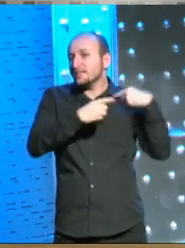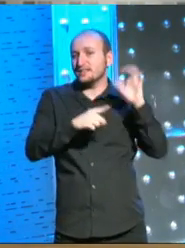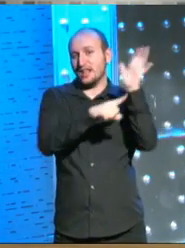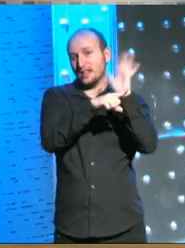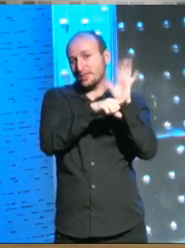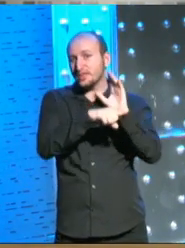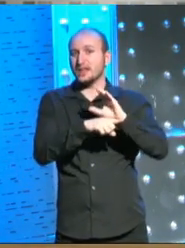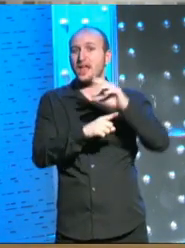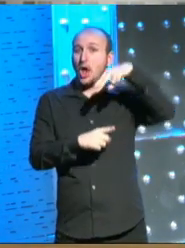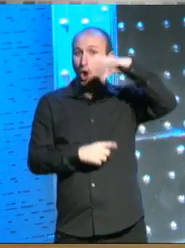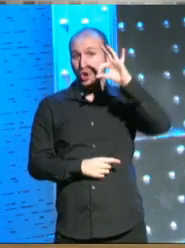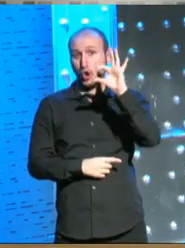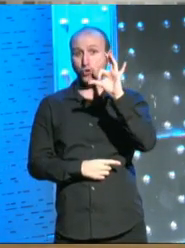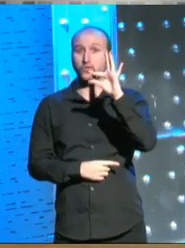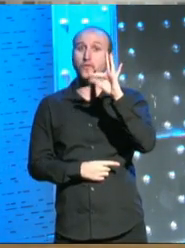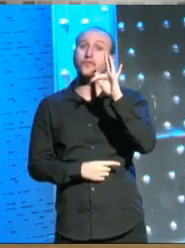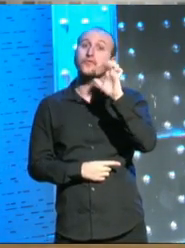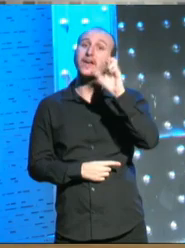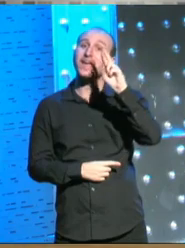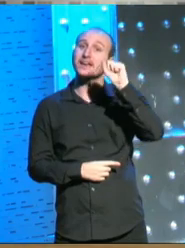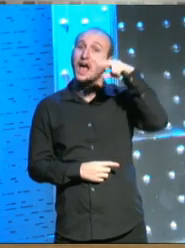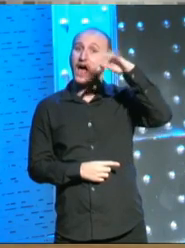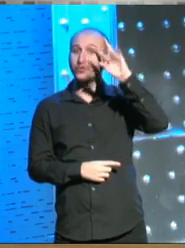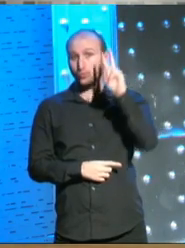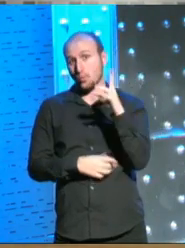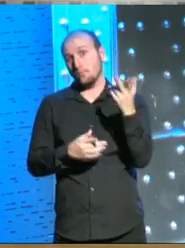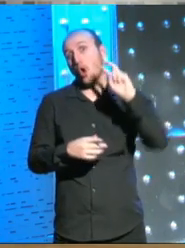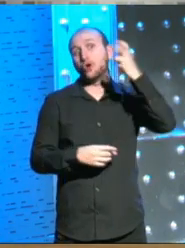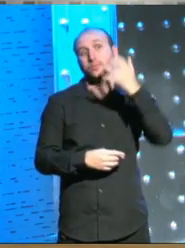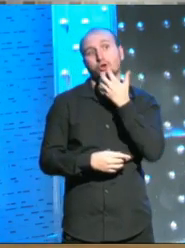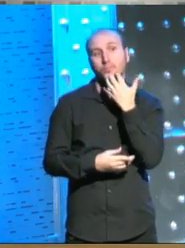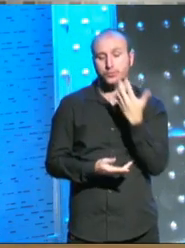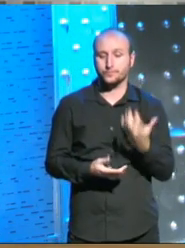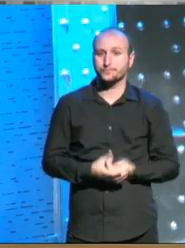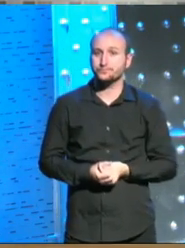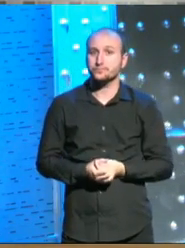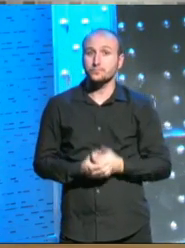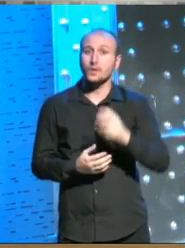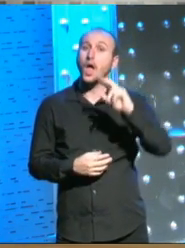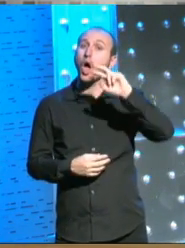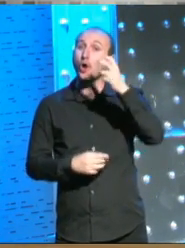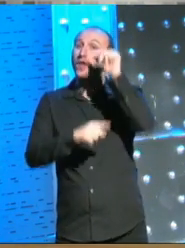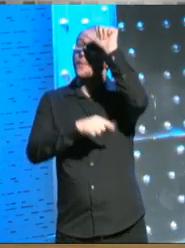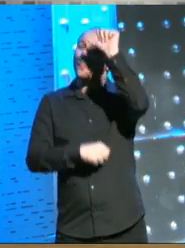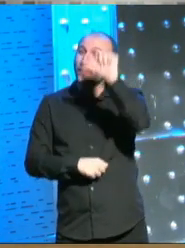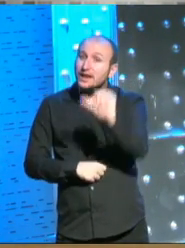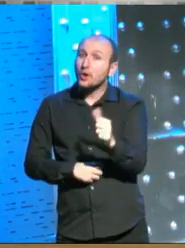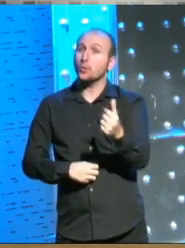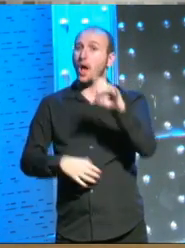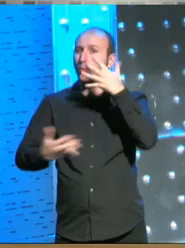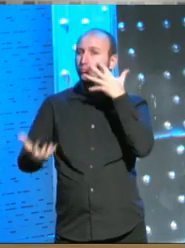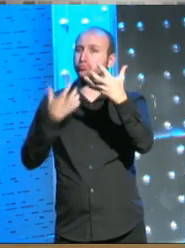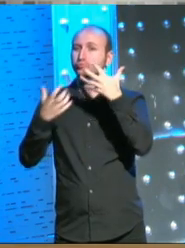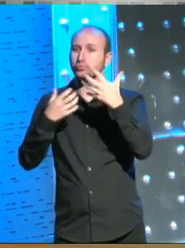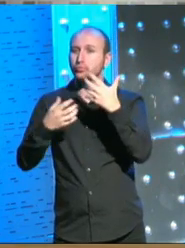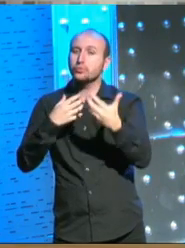¿no? La película de Murnau, ¿no? Otra película que muy llamativa suya es Los amores del